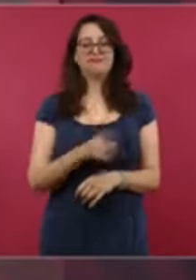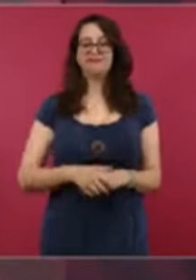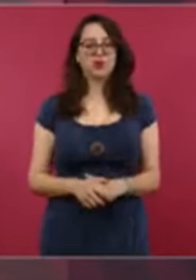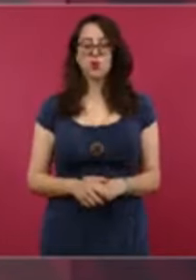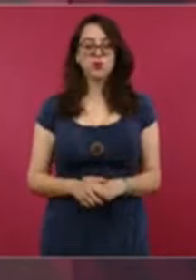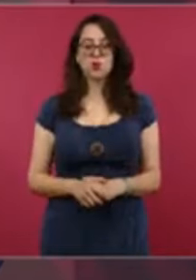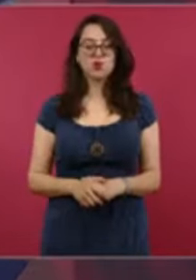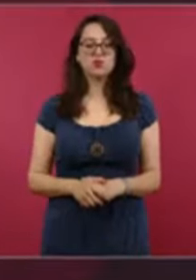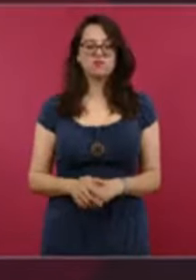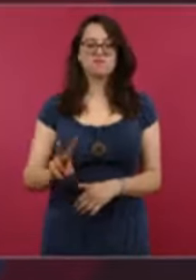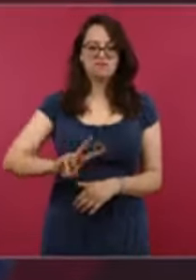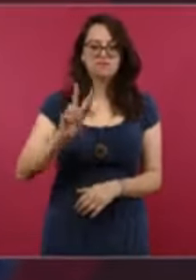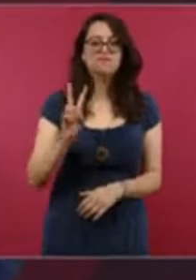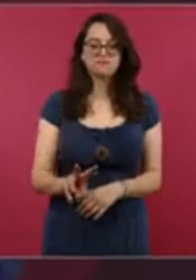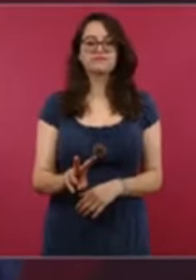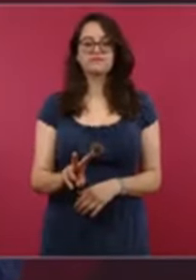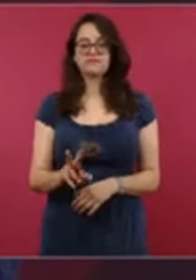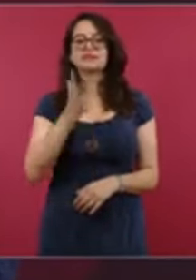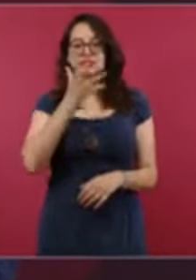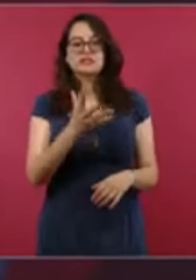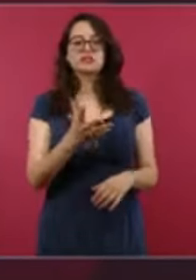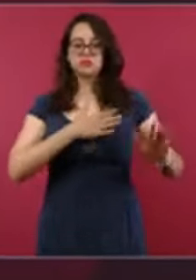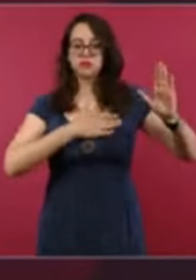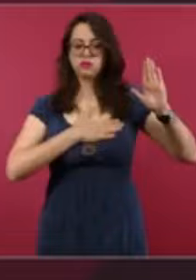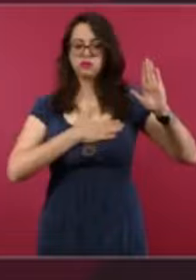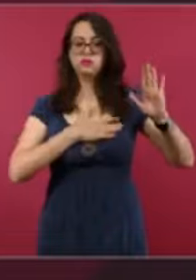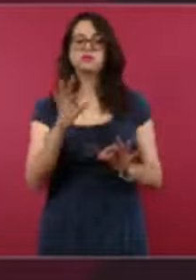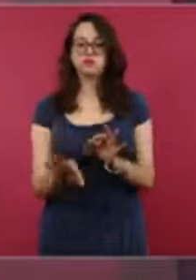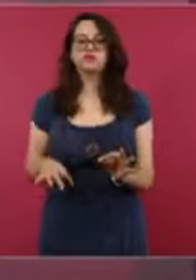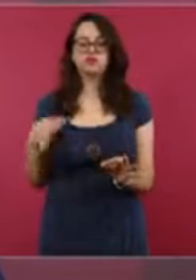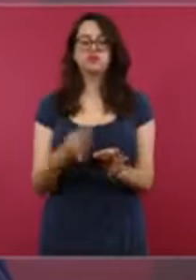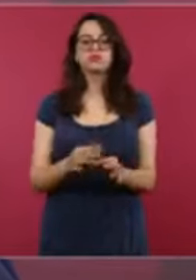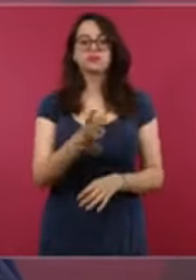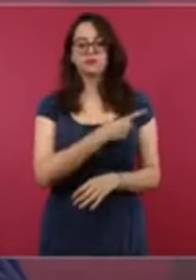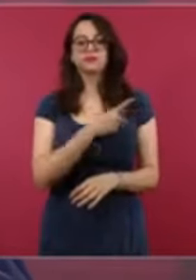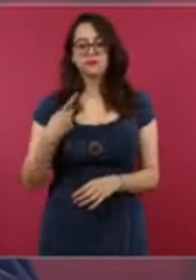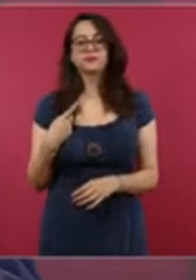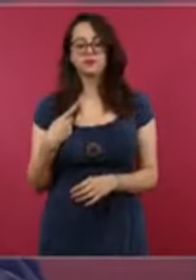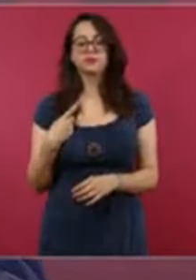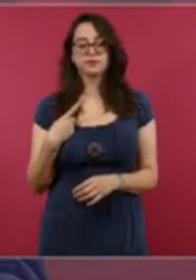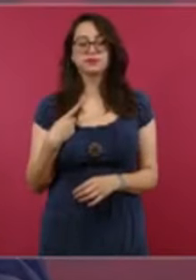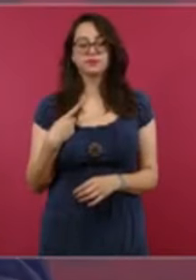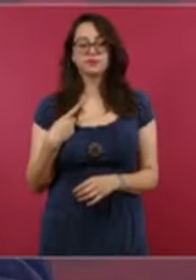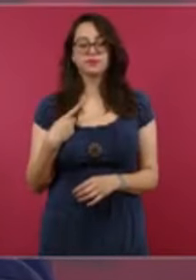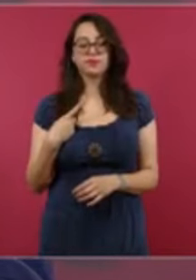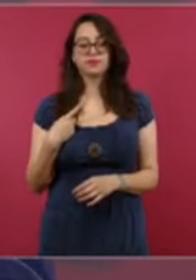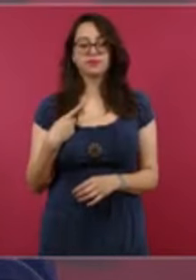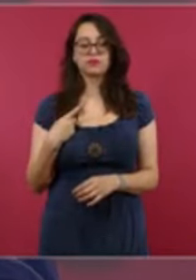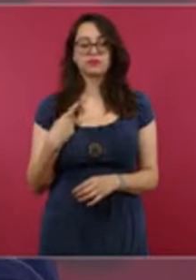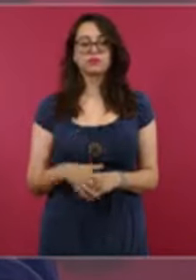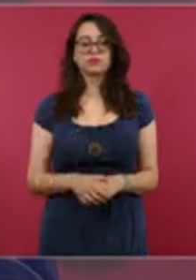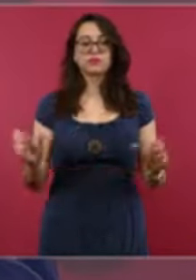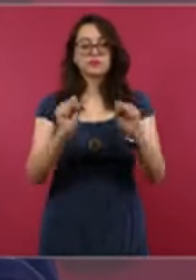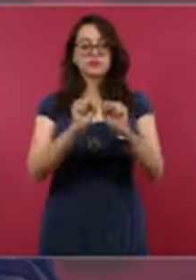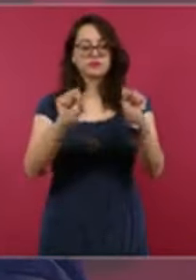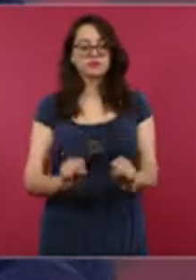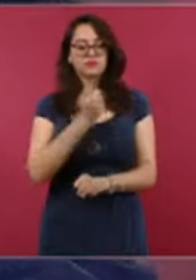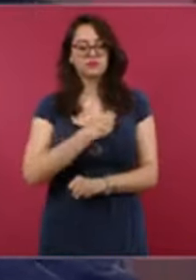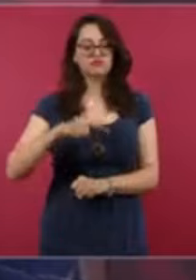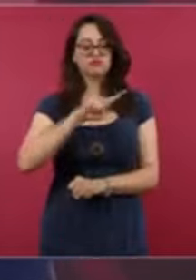eso. Los compromisos se cumplen. Y vamos a tener este sistema de